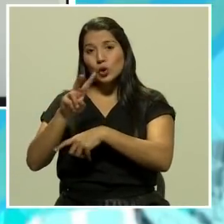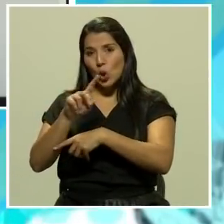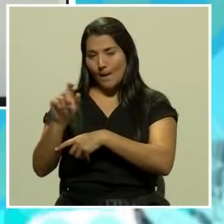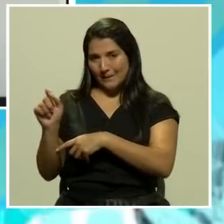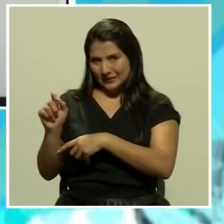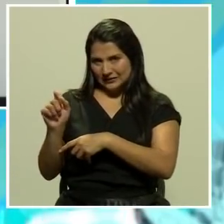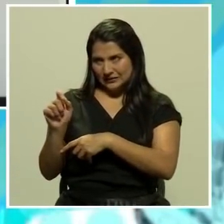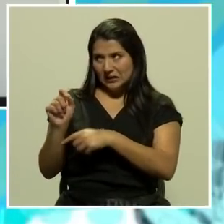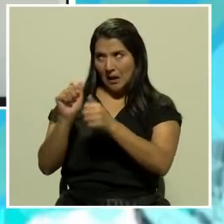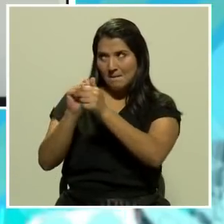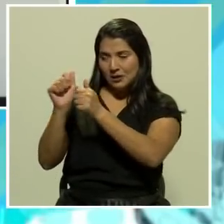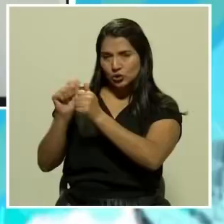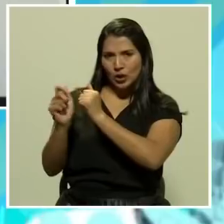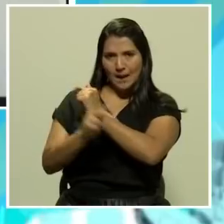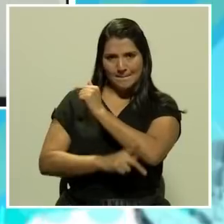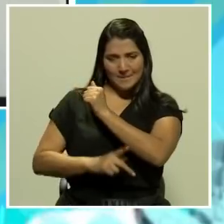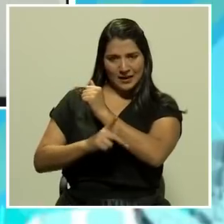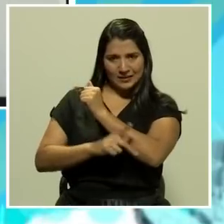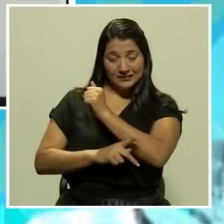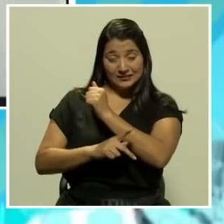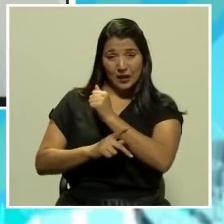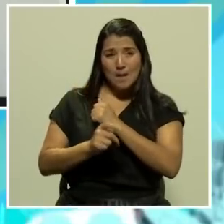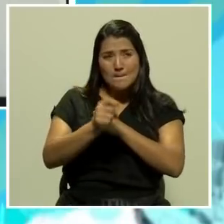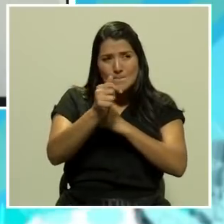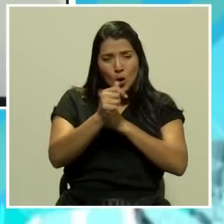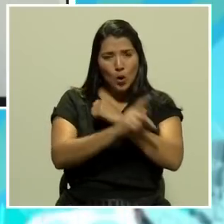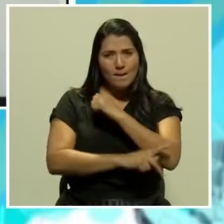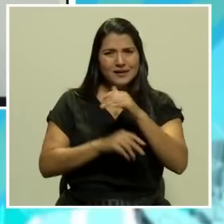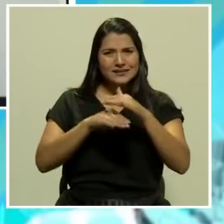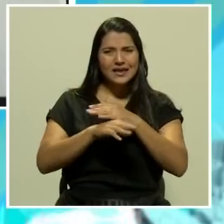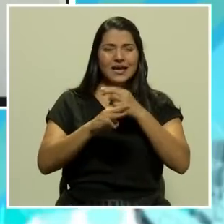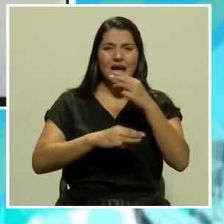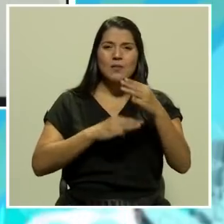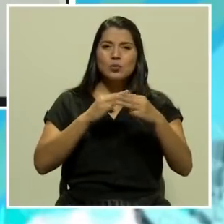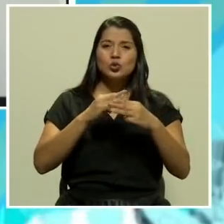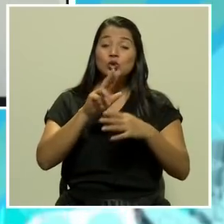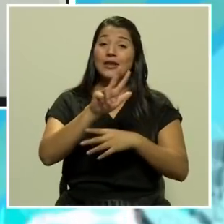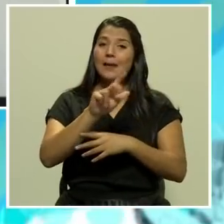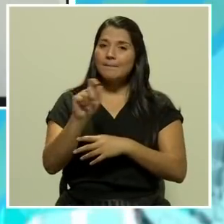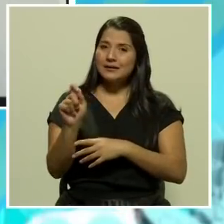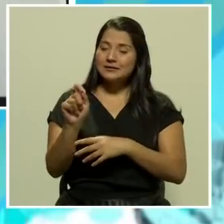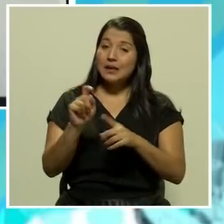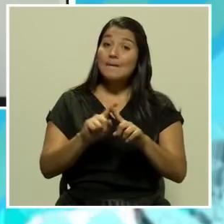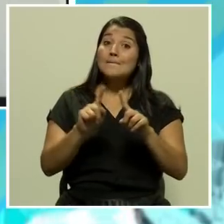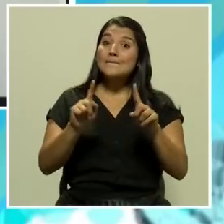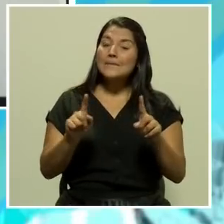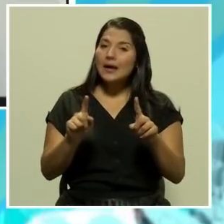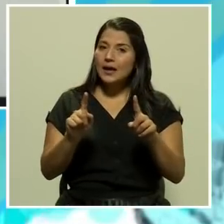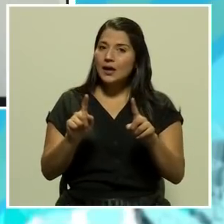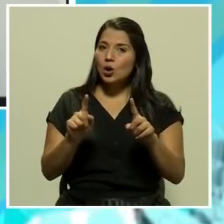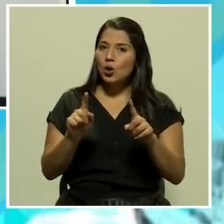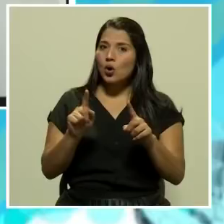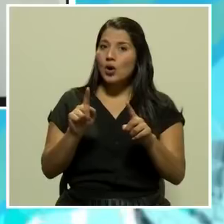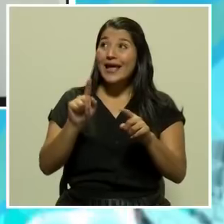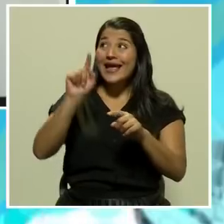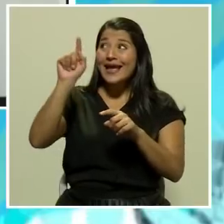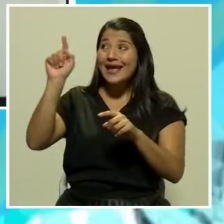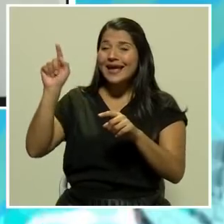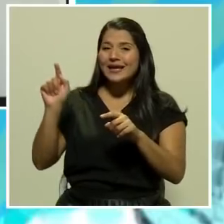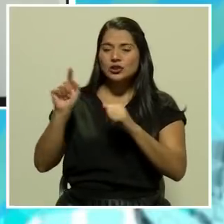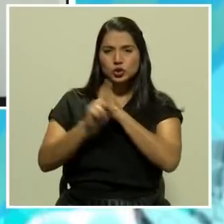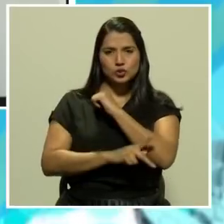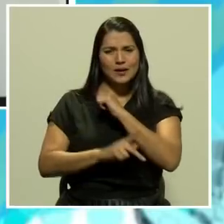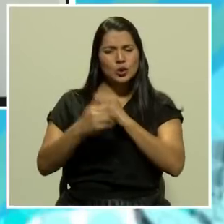pero ya luego comienza a bajar. Muy pocos países en el mundo han durado 3 meses. Pero estamos hablando de países que han tomado todas las medidas, inclusive hasta